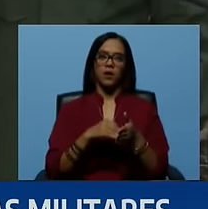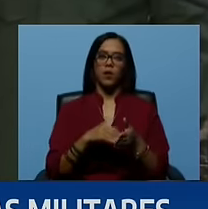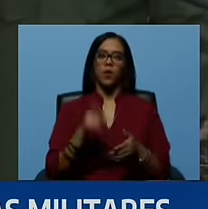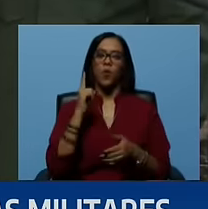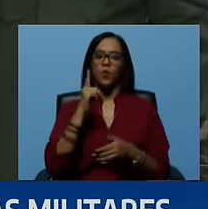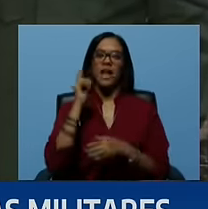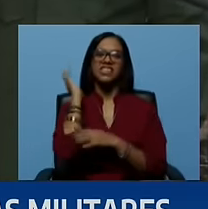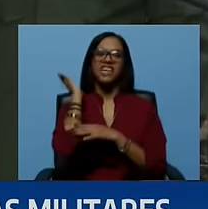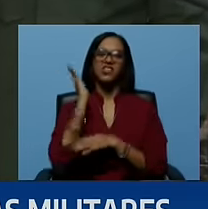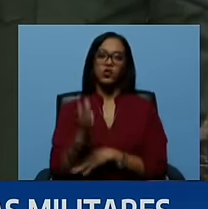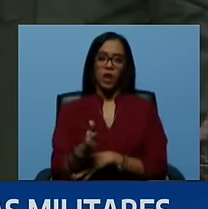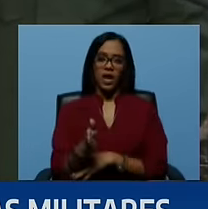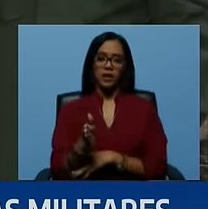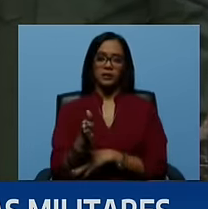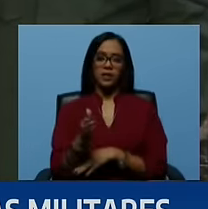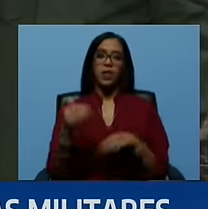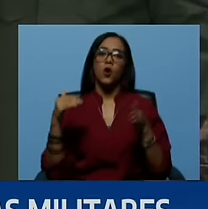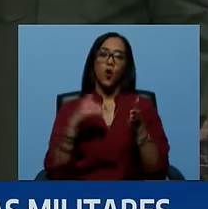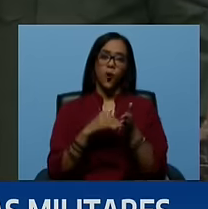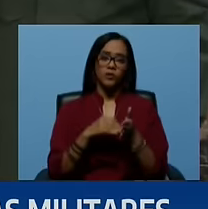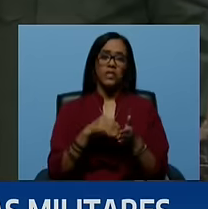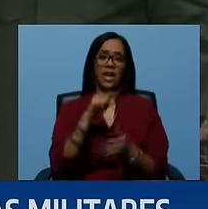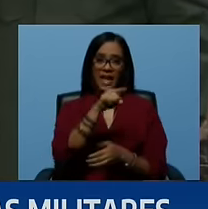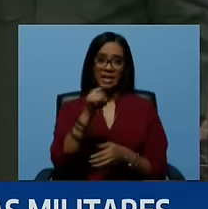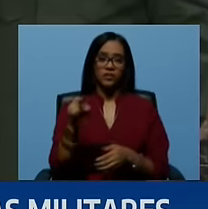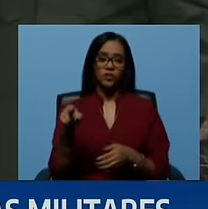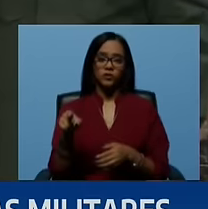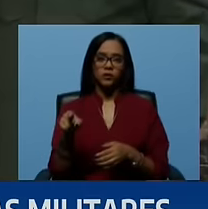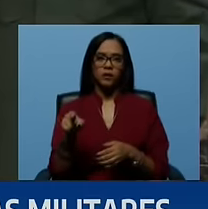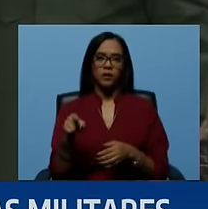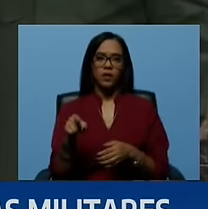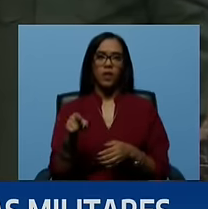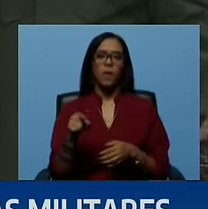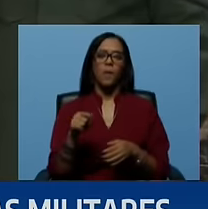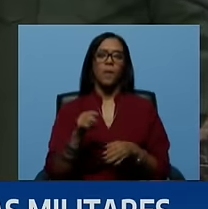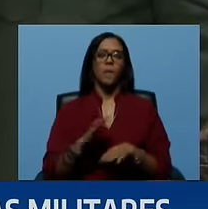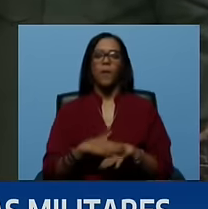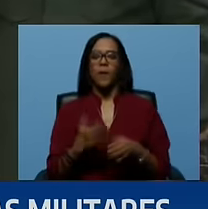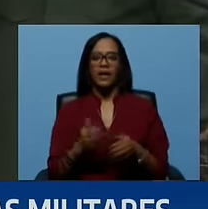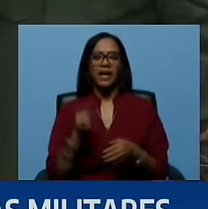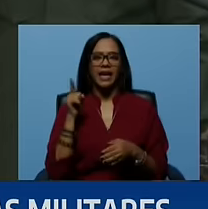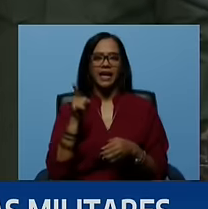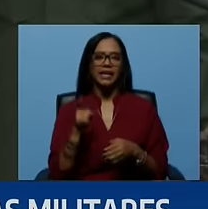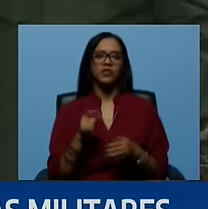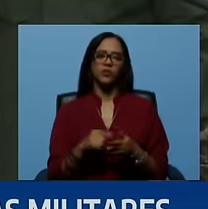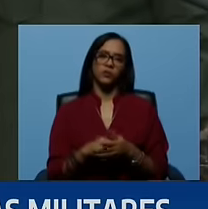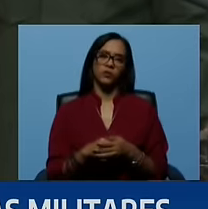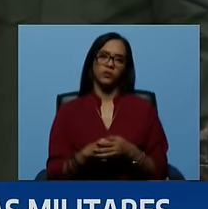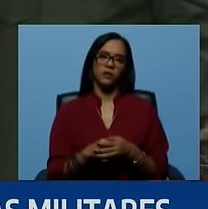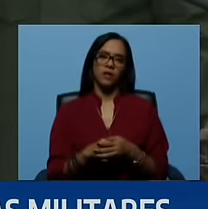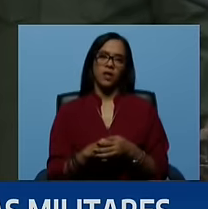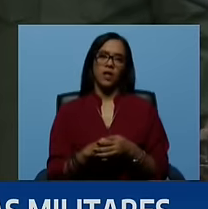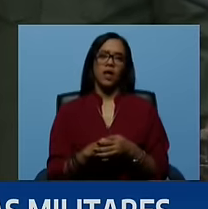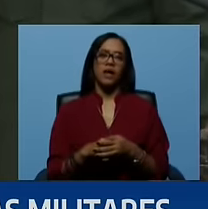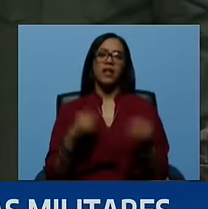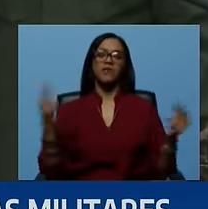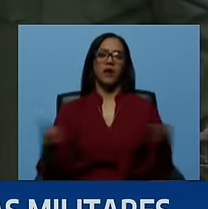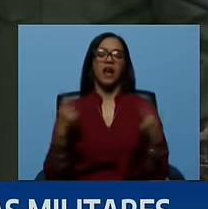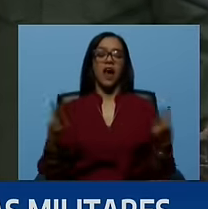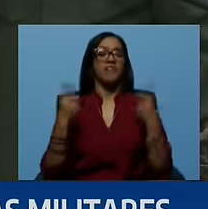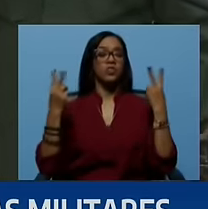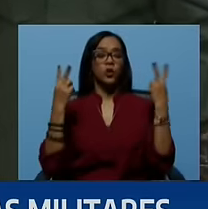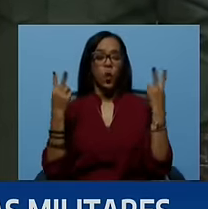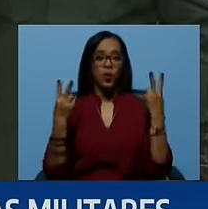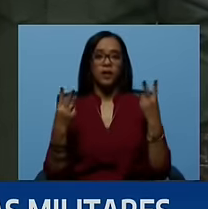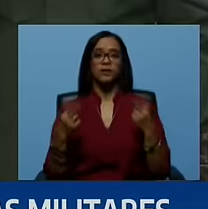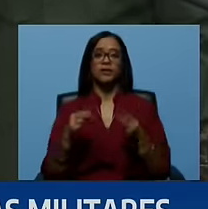sanciones contra ellos por ellos haber sido protagonistas de la victoria